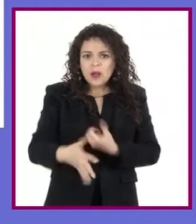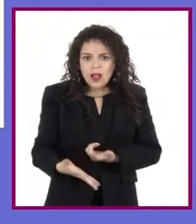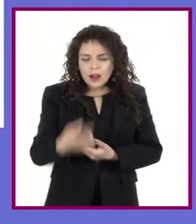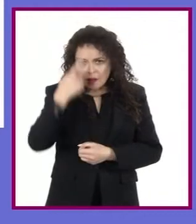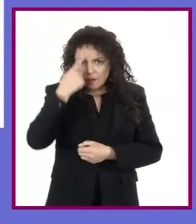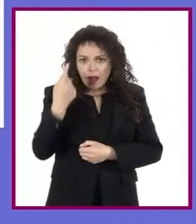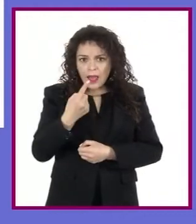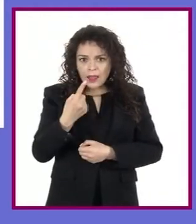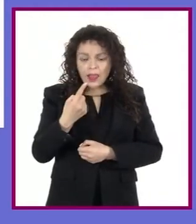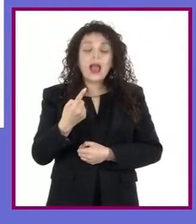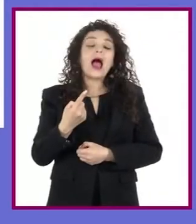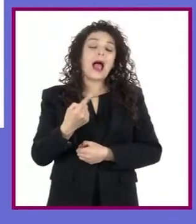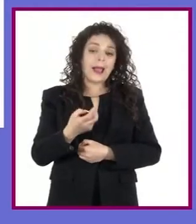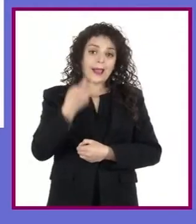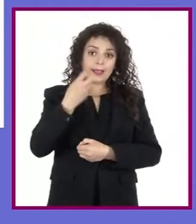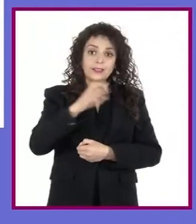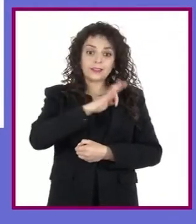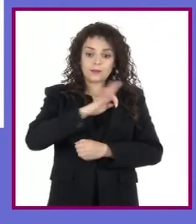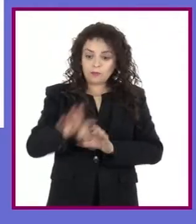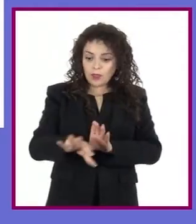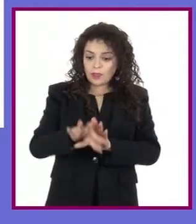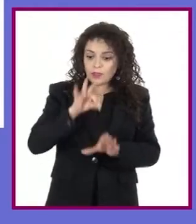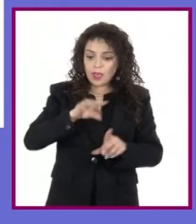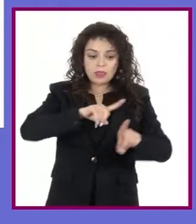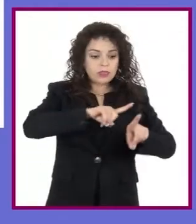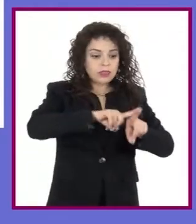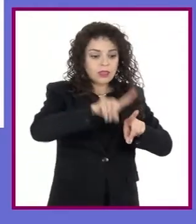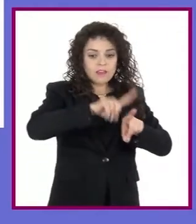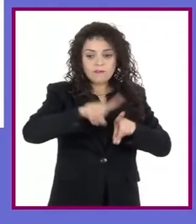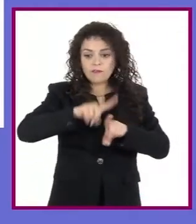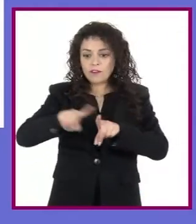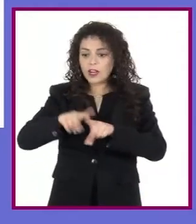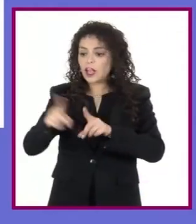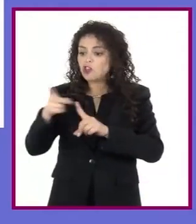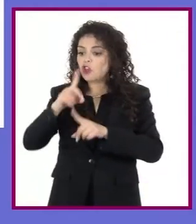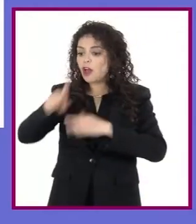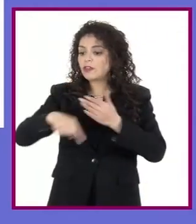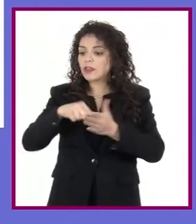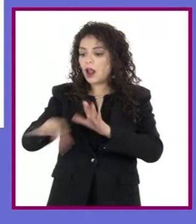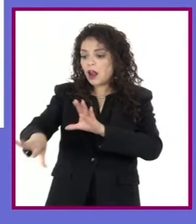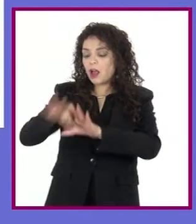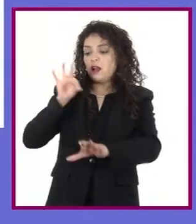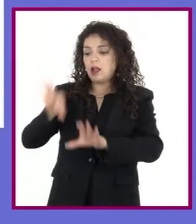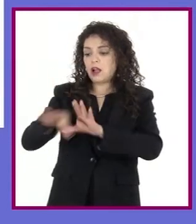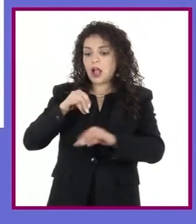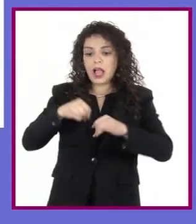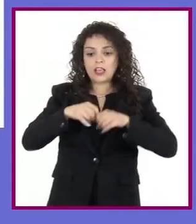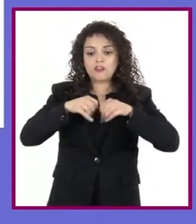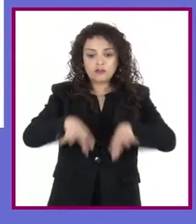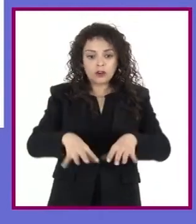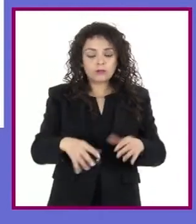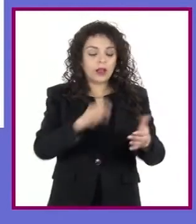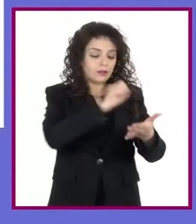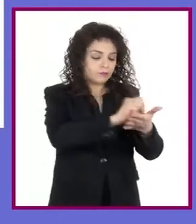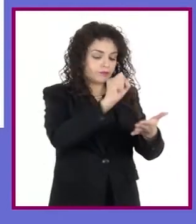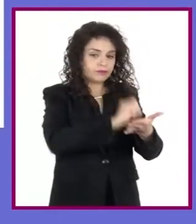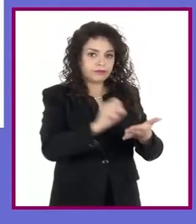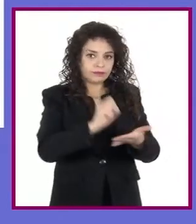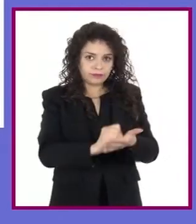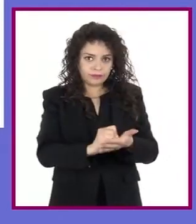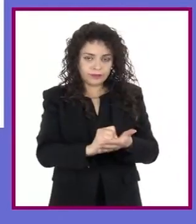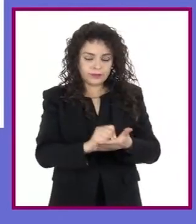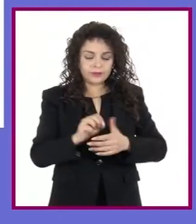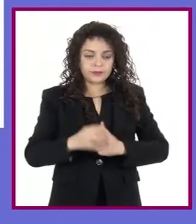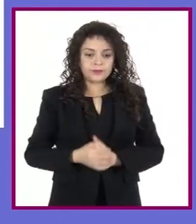función de eso podemos seleccionar las diferentes fuentes de los textos con los que vamos a estar trabajando.